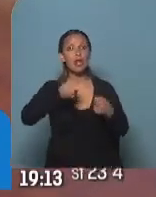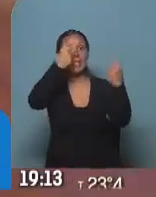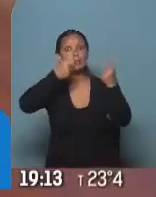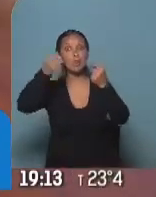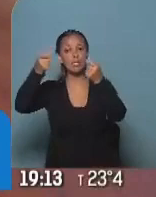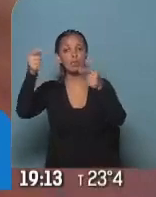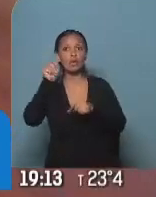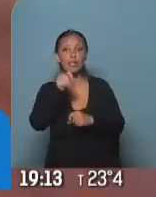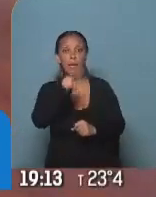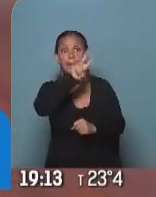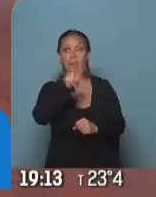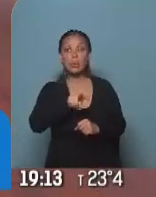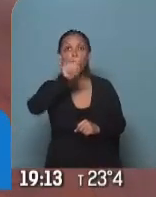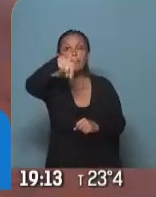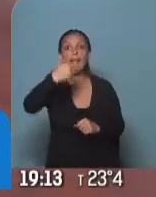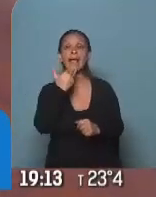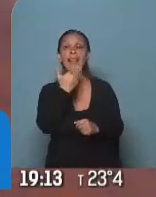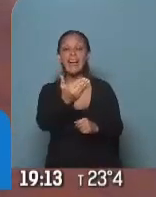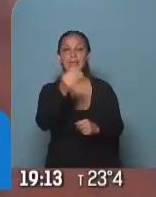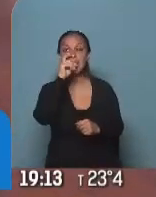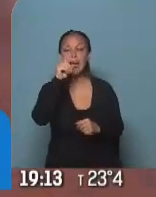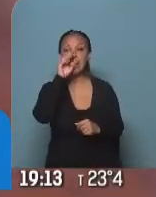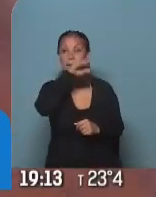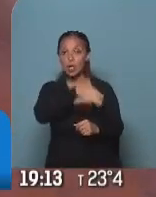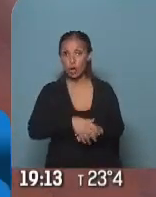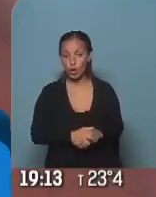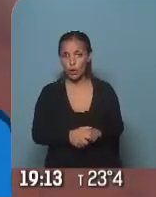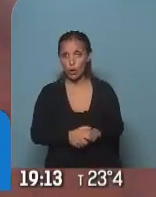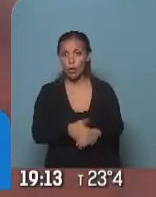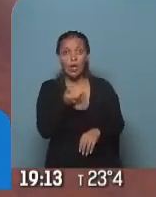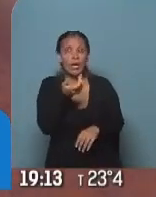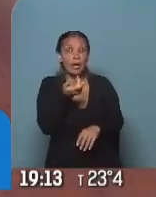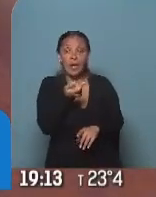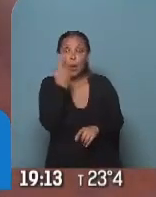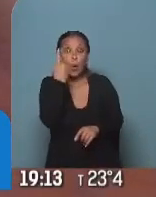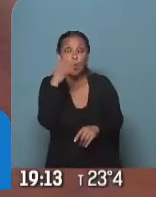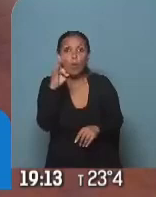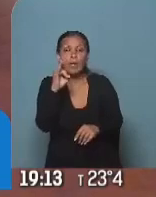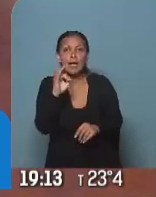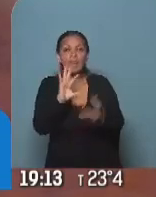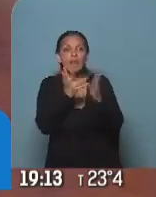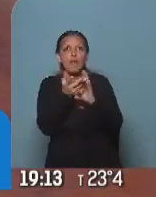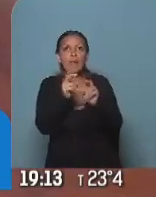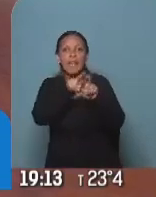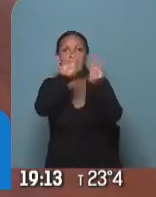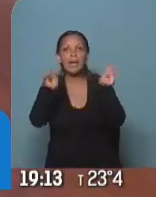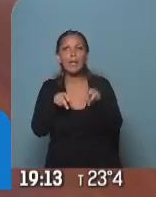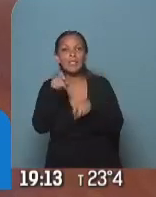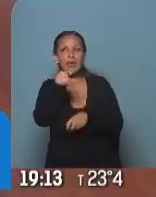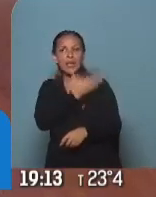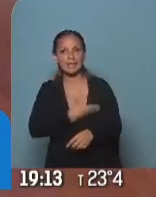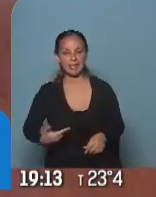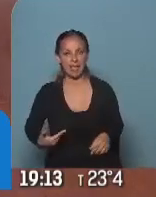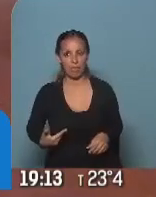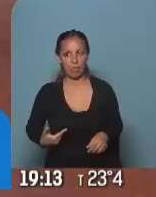venezolanas son petróleo y derivados. Prácticamente es la única fuente de ingresos de su Estado, es la única fuente de ingresos